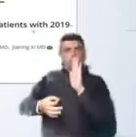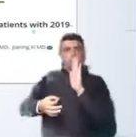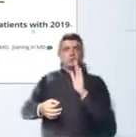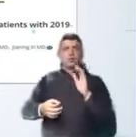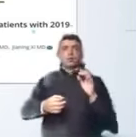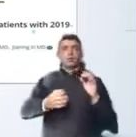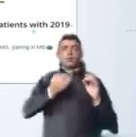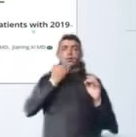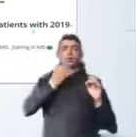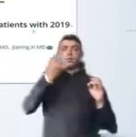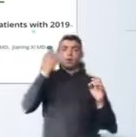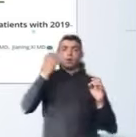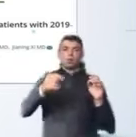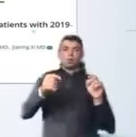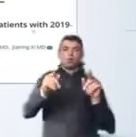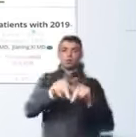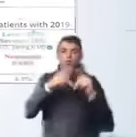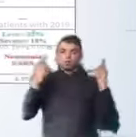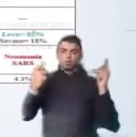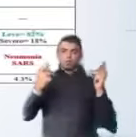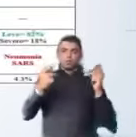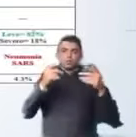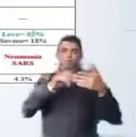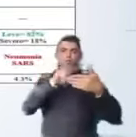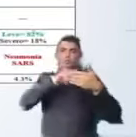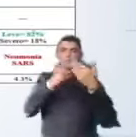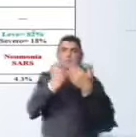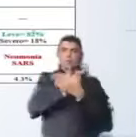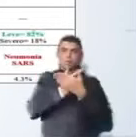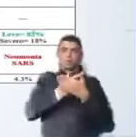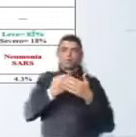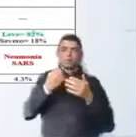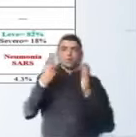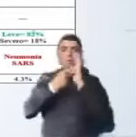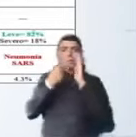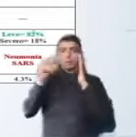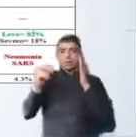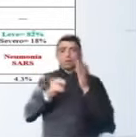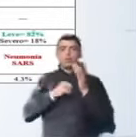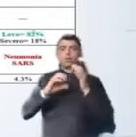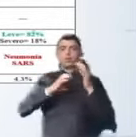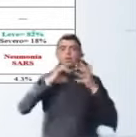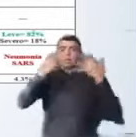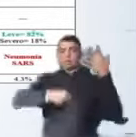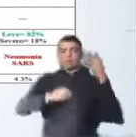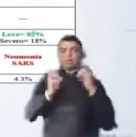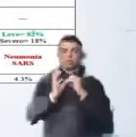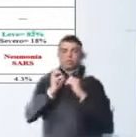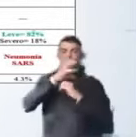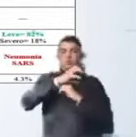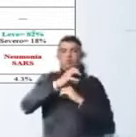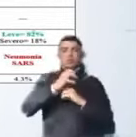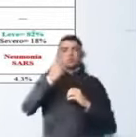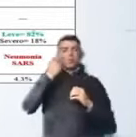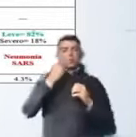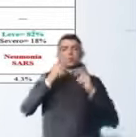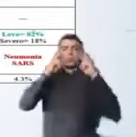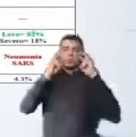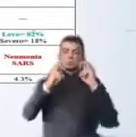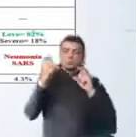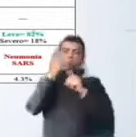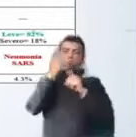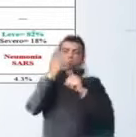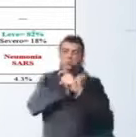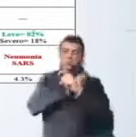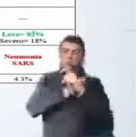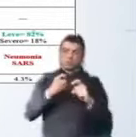de febrero 24 del 2020, hablando de las características del coronavirus. Hay unos metaanálisis en JAMA, en New England Journal of